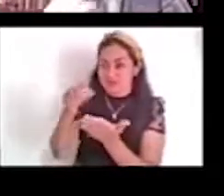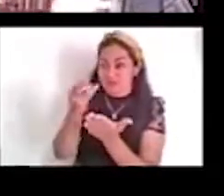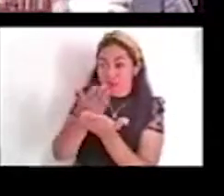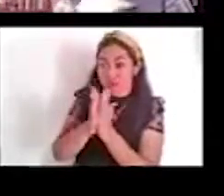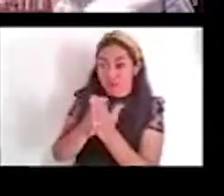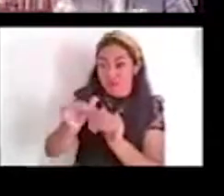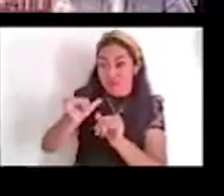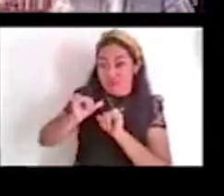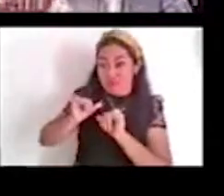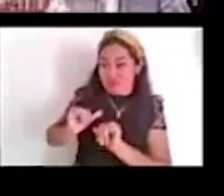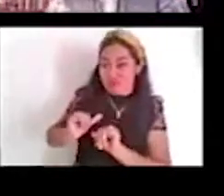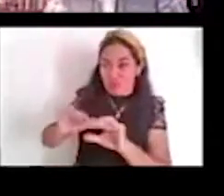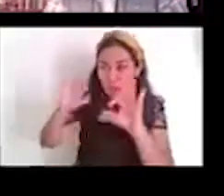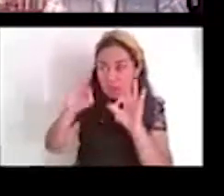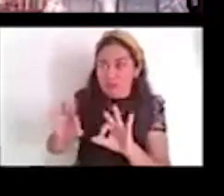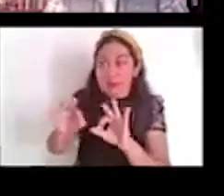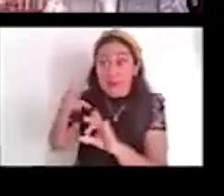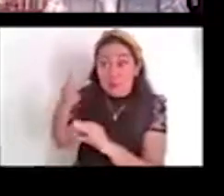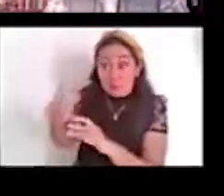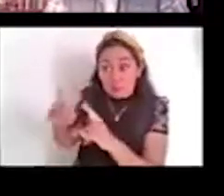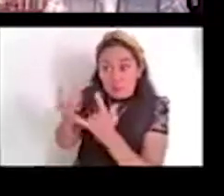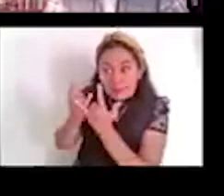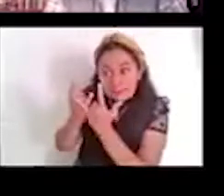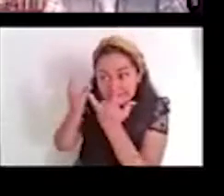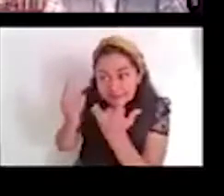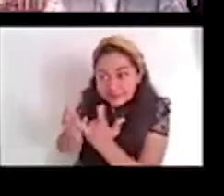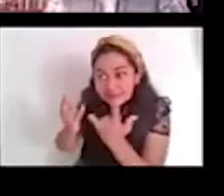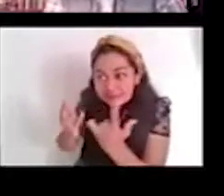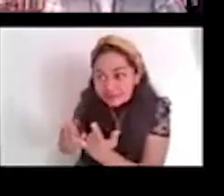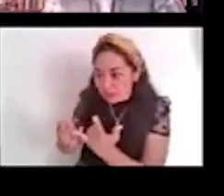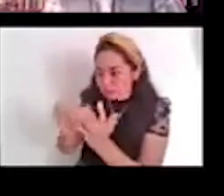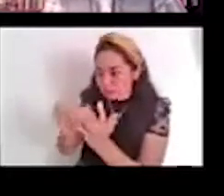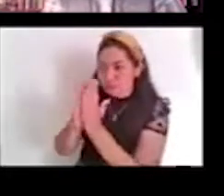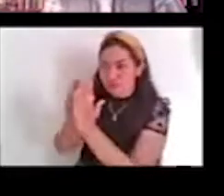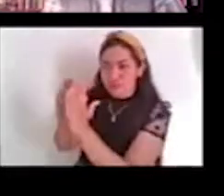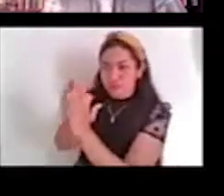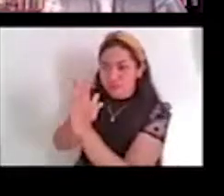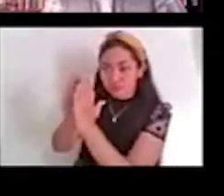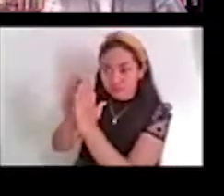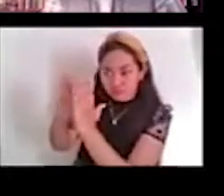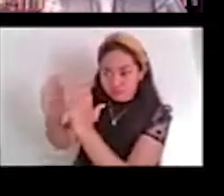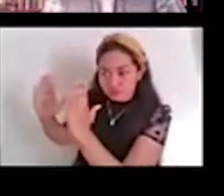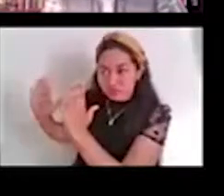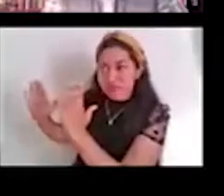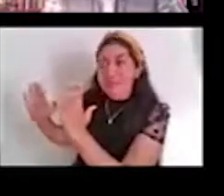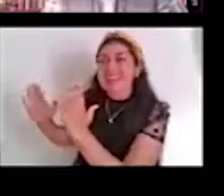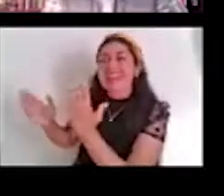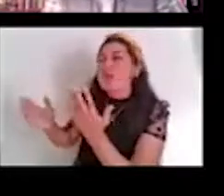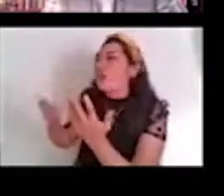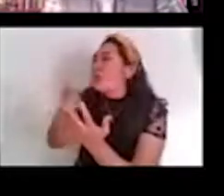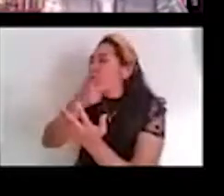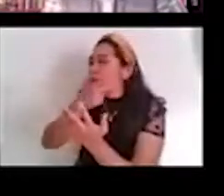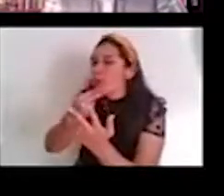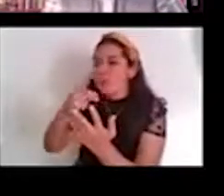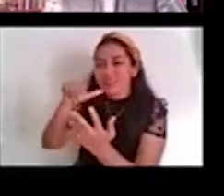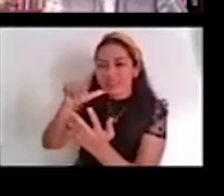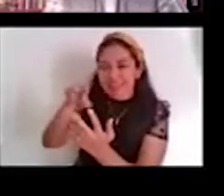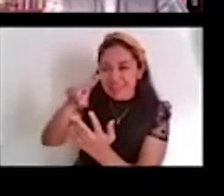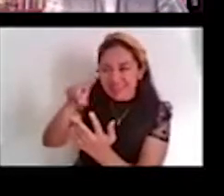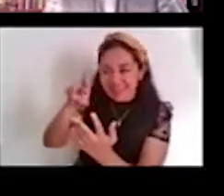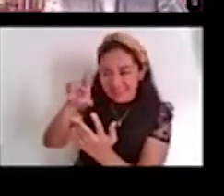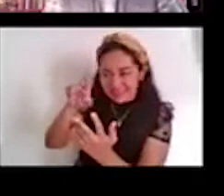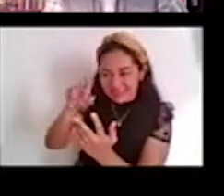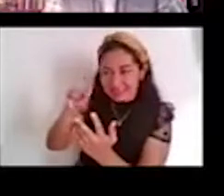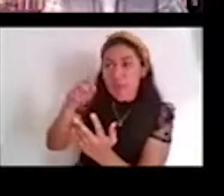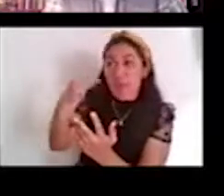complementando las crónicas y fuentes originales, Andrés de Tapia, Bernal Díaz del Castillo,